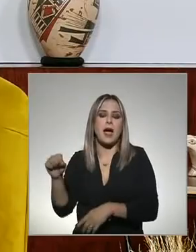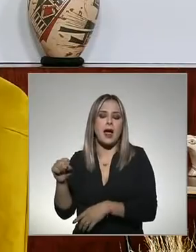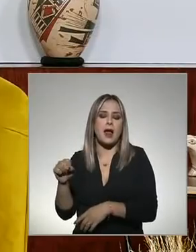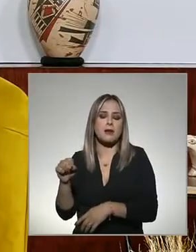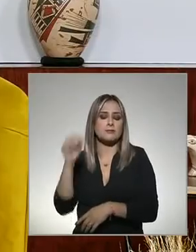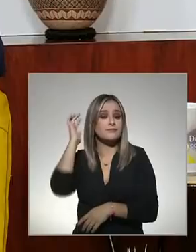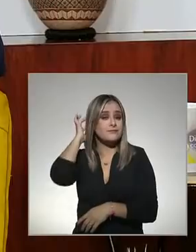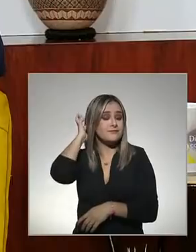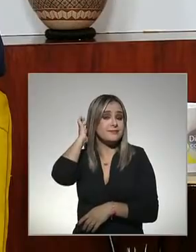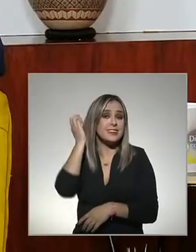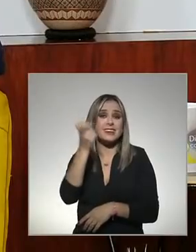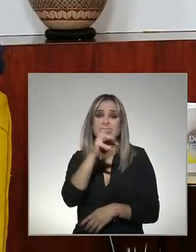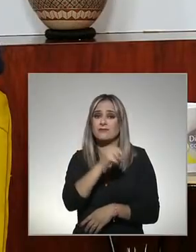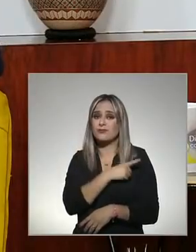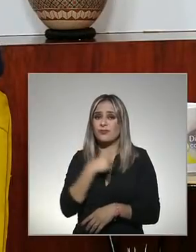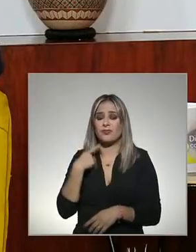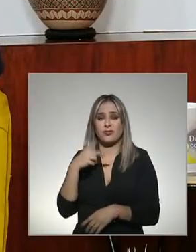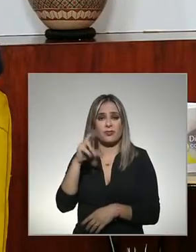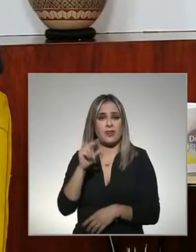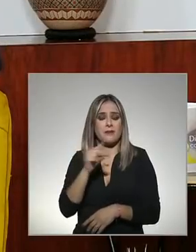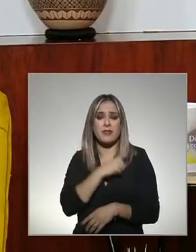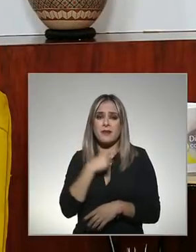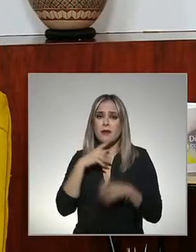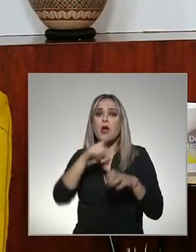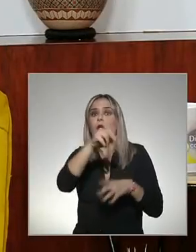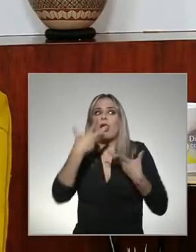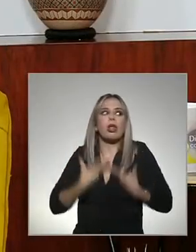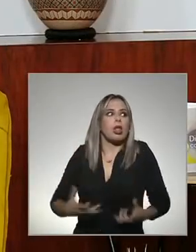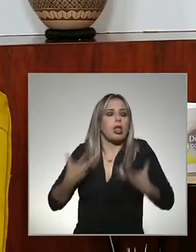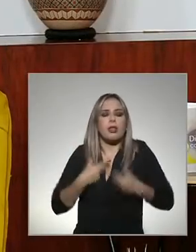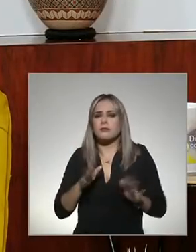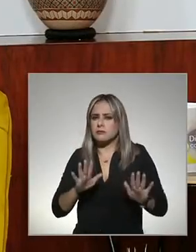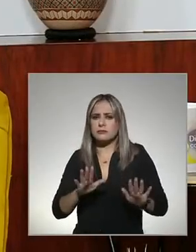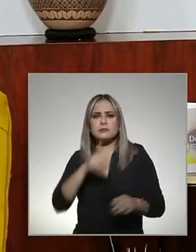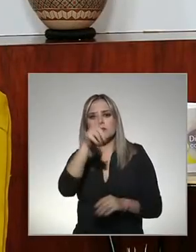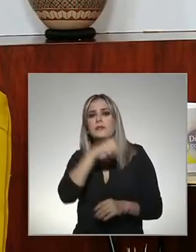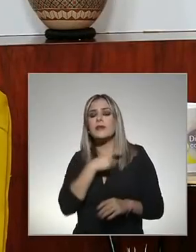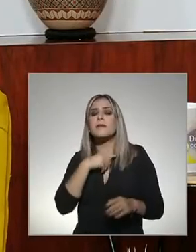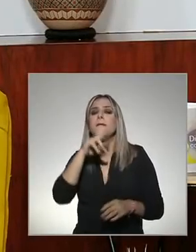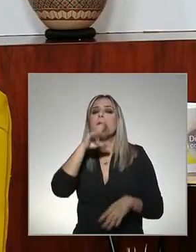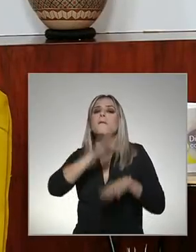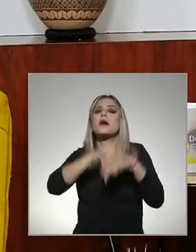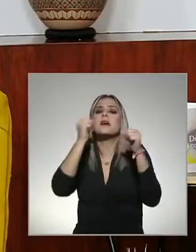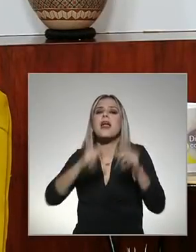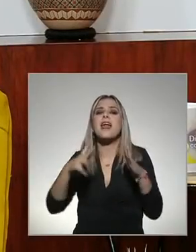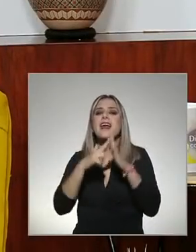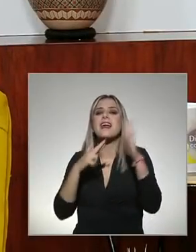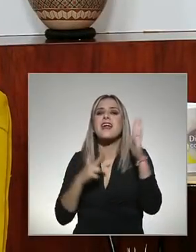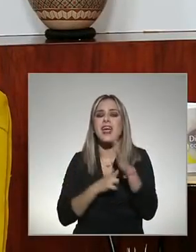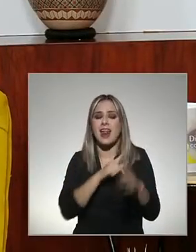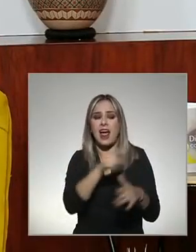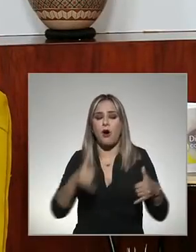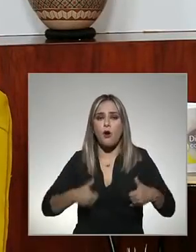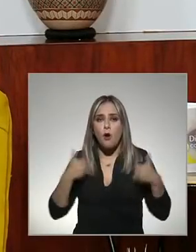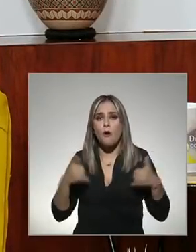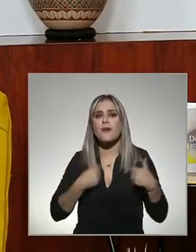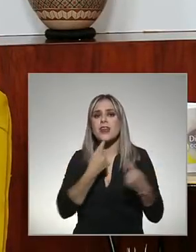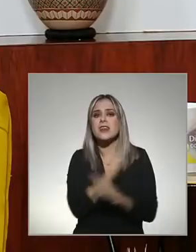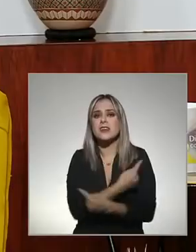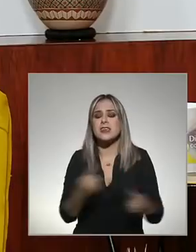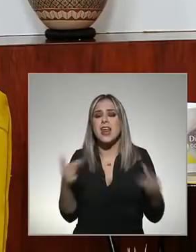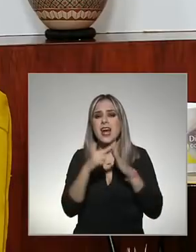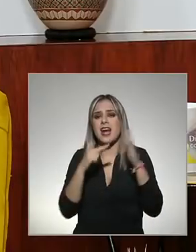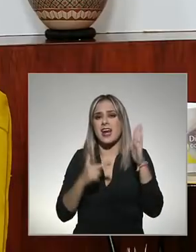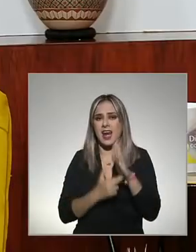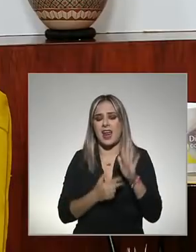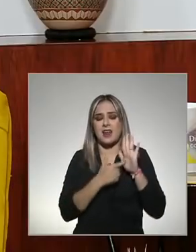usaron internet para ello. No se trata de paniquearnos, se trata de tener reglas claras, que los jóvenes sepan los riesgos